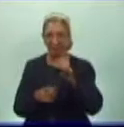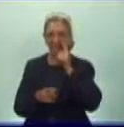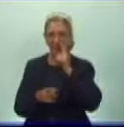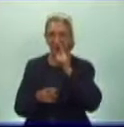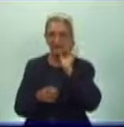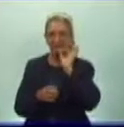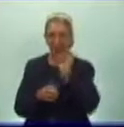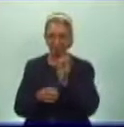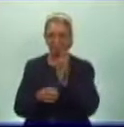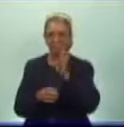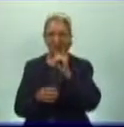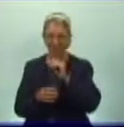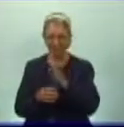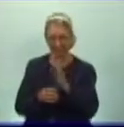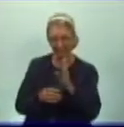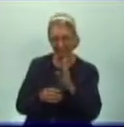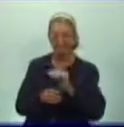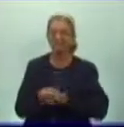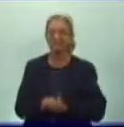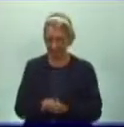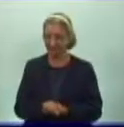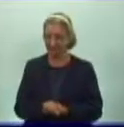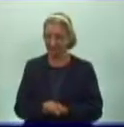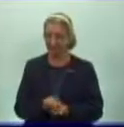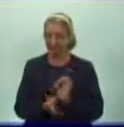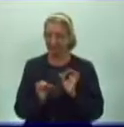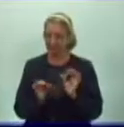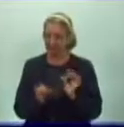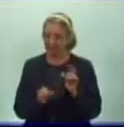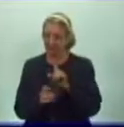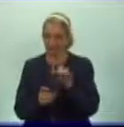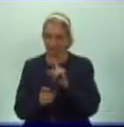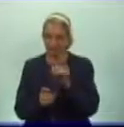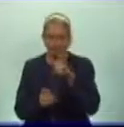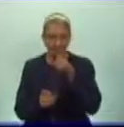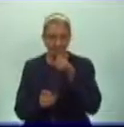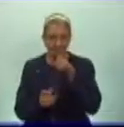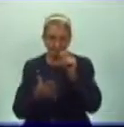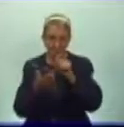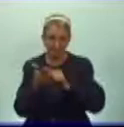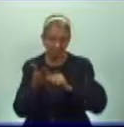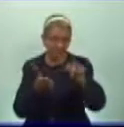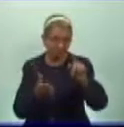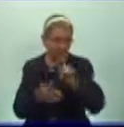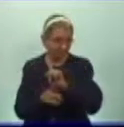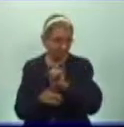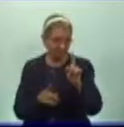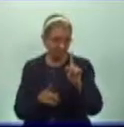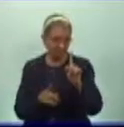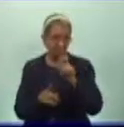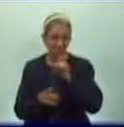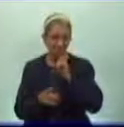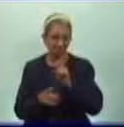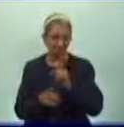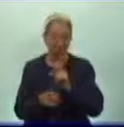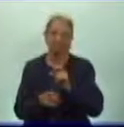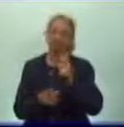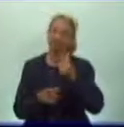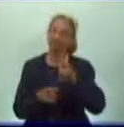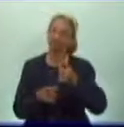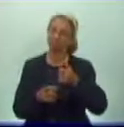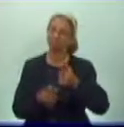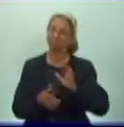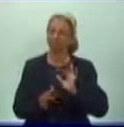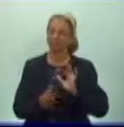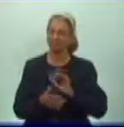noviembre, la M antes de B. Fíjense bien porque no pueden cometer errores a la hora de escribir. Vamos a observar bien cómo